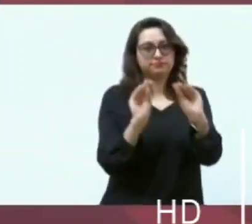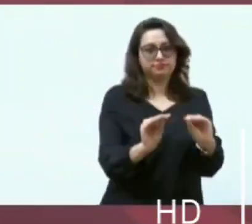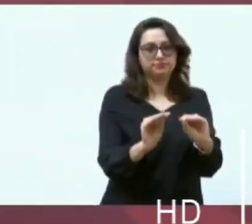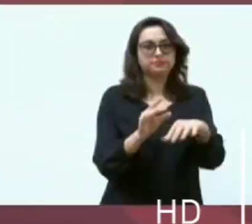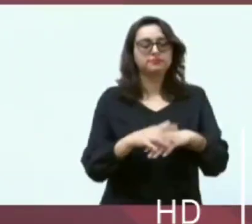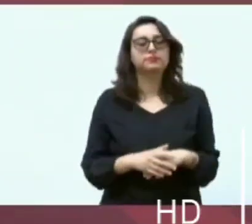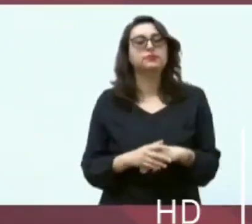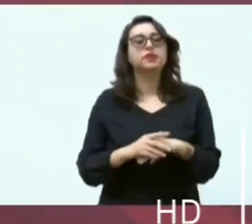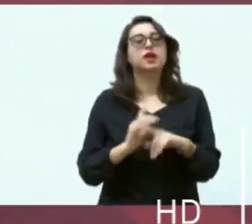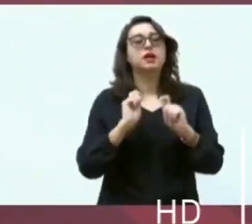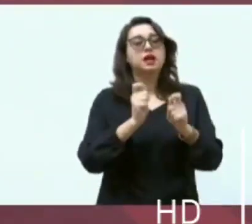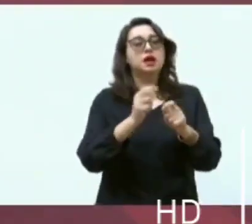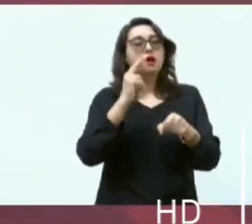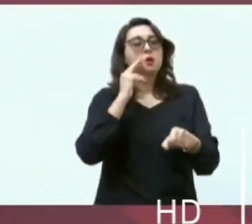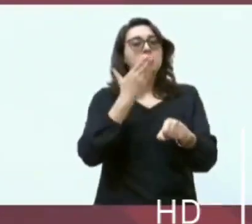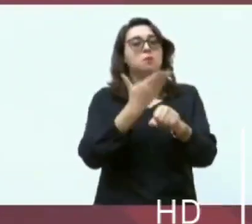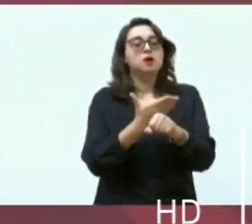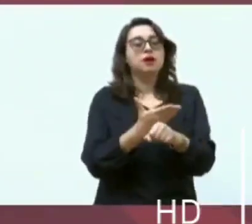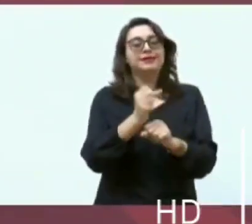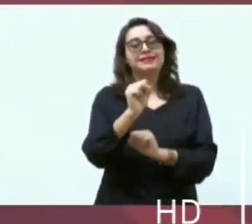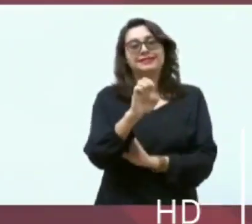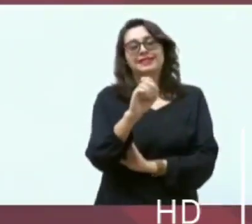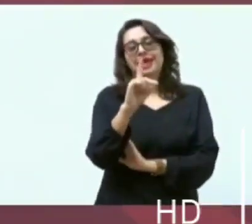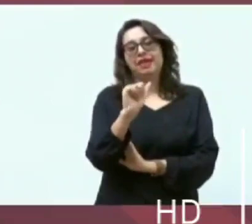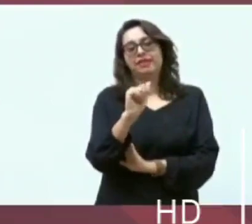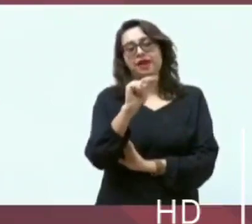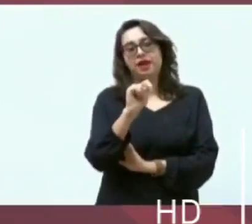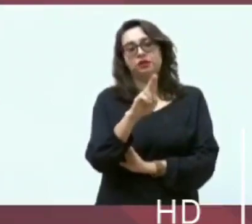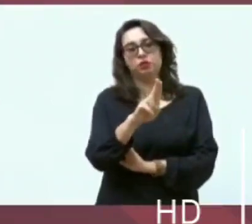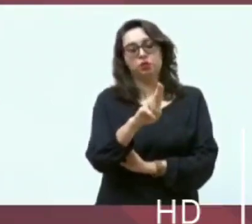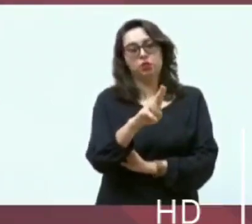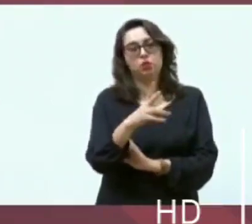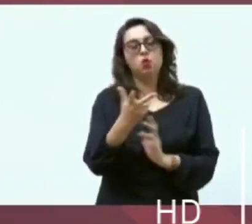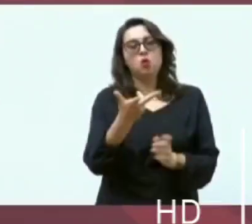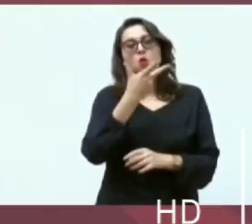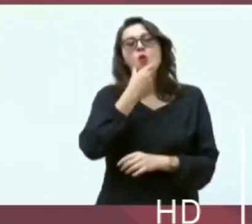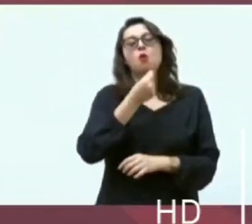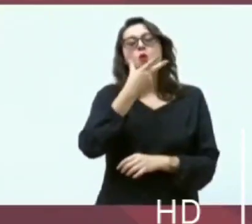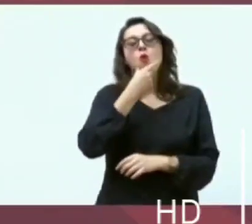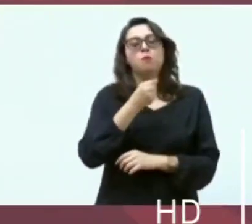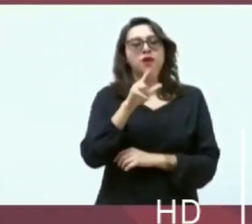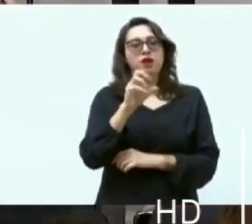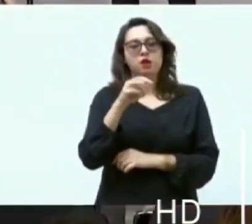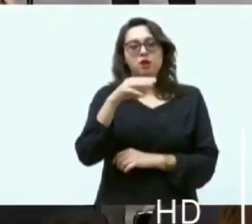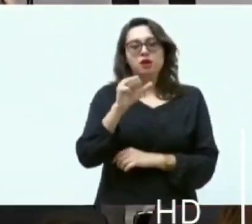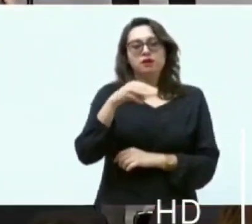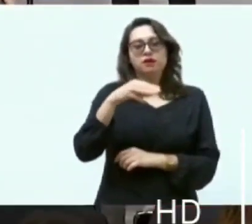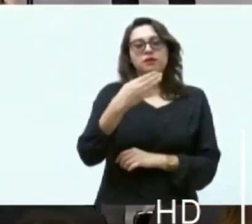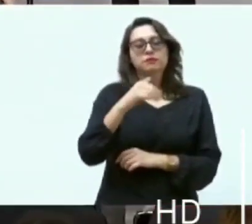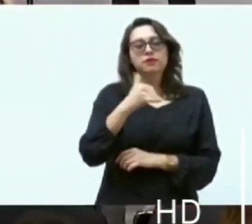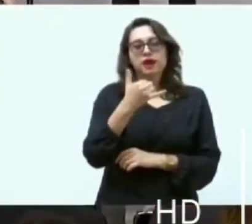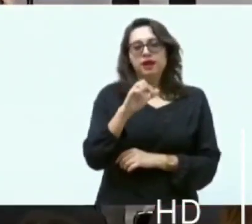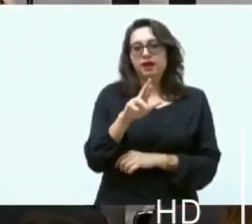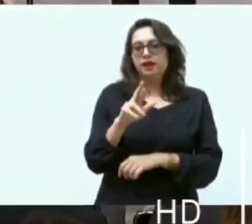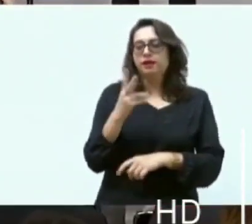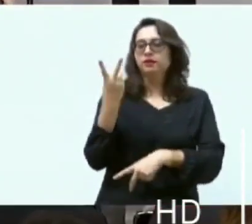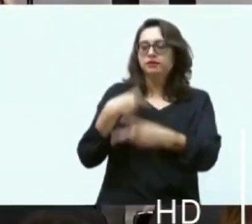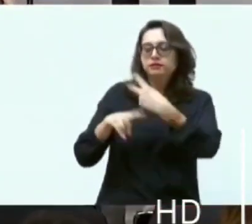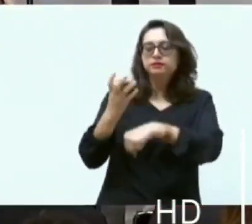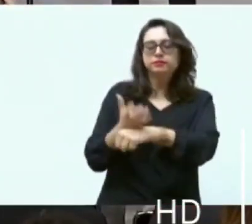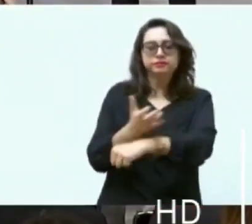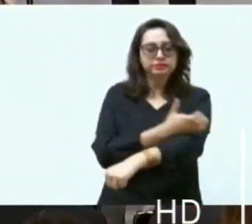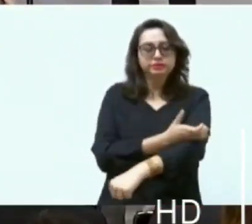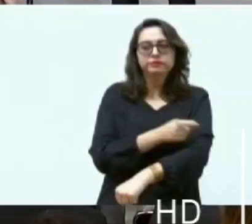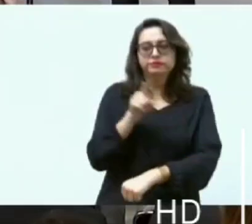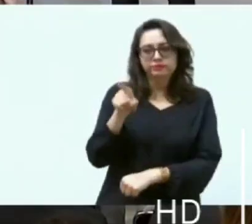la Secretaría de Desarrollo Urbano y Vivienda, de Román Meyer, que está aquí con nosotros, el